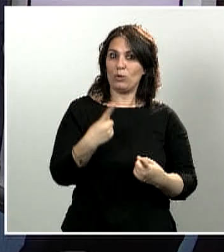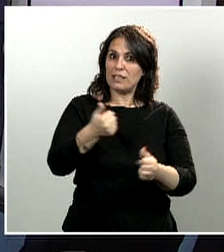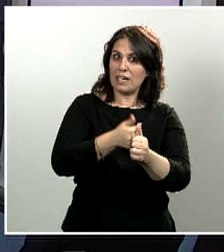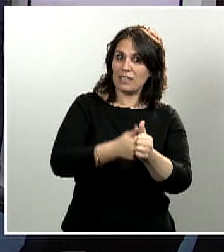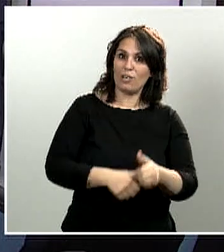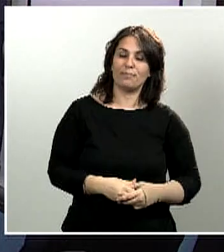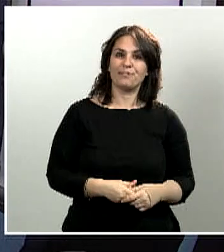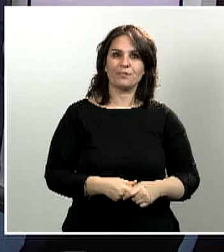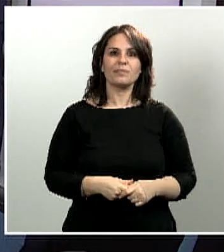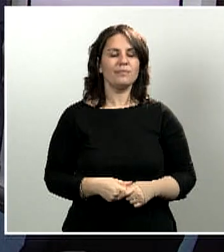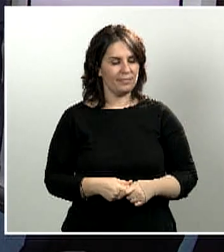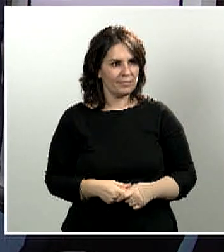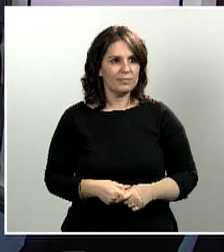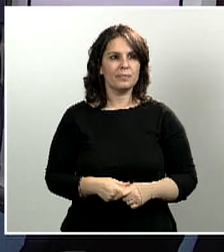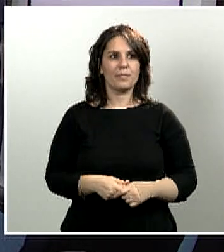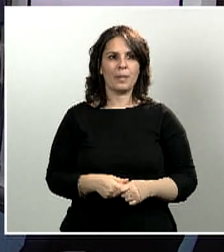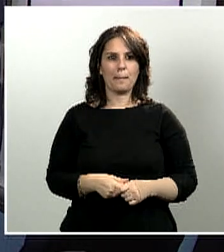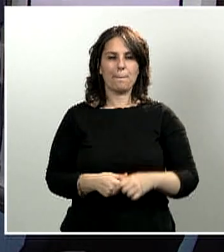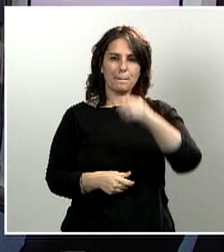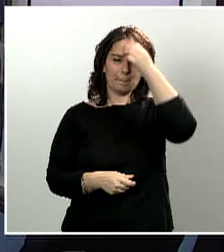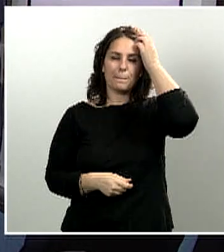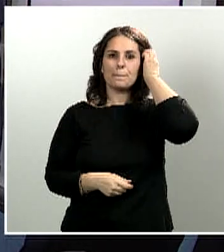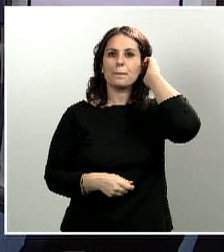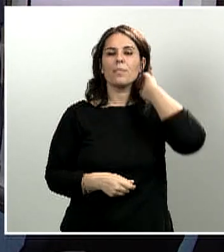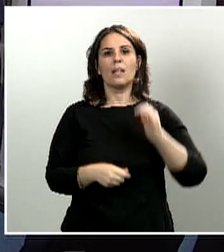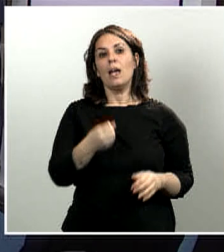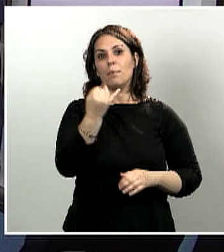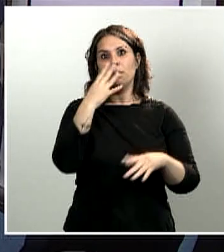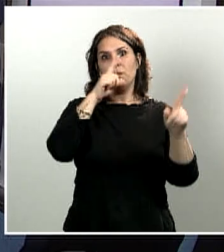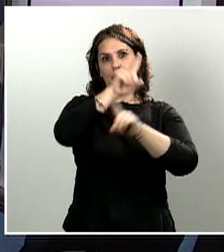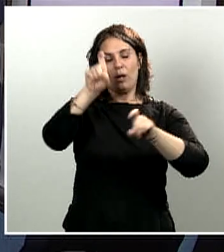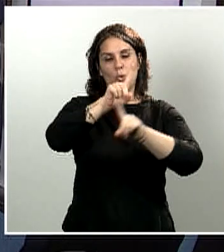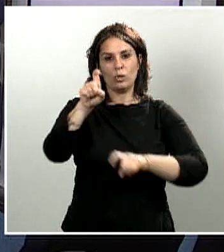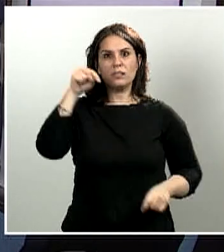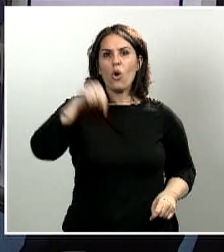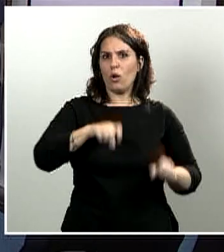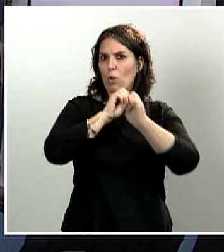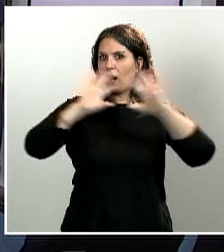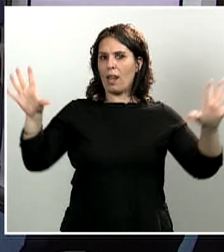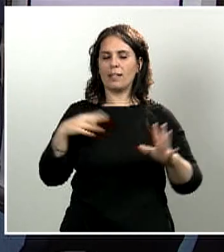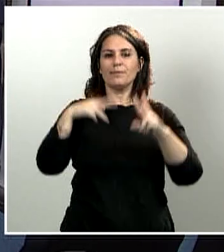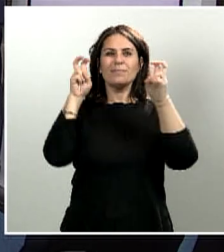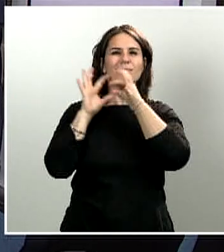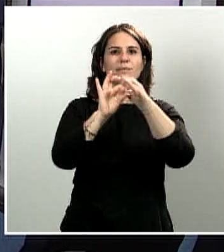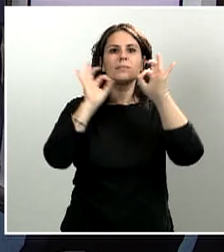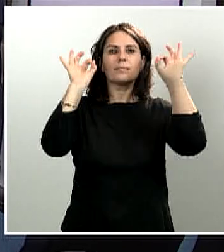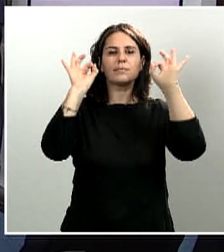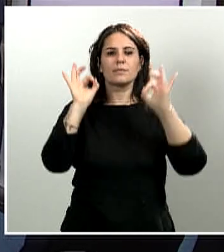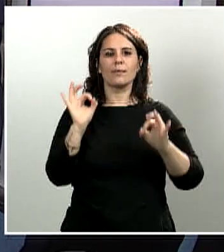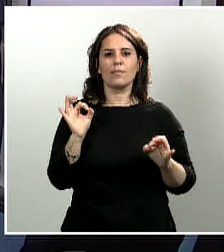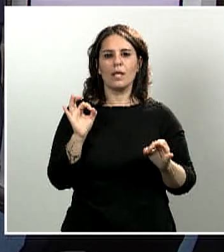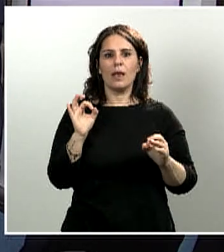Muy bien, pues vamos allá. Hay varias líneas de preguntas hoy muy claras en relación, por ejemplo, con el retraso del estudio